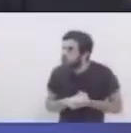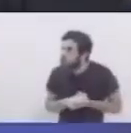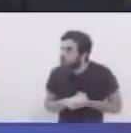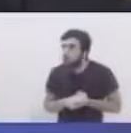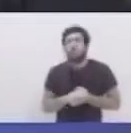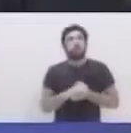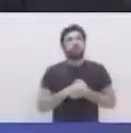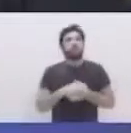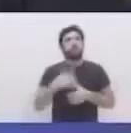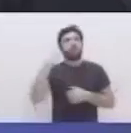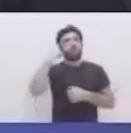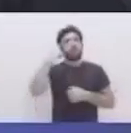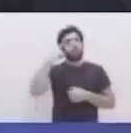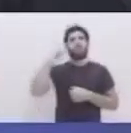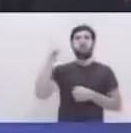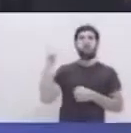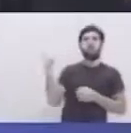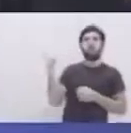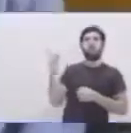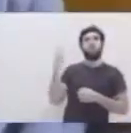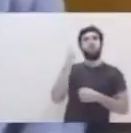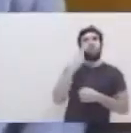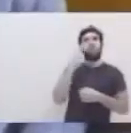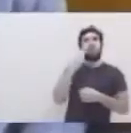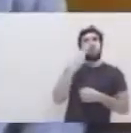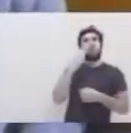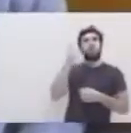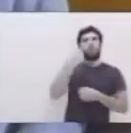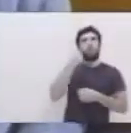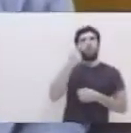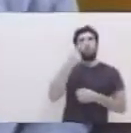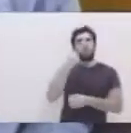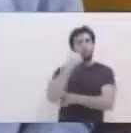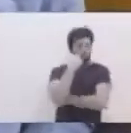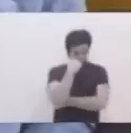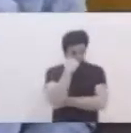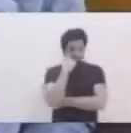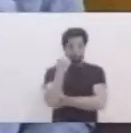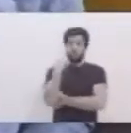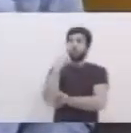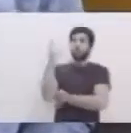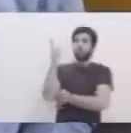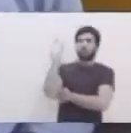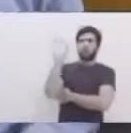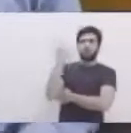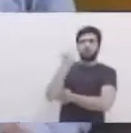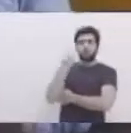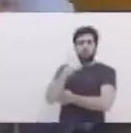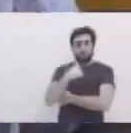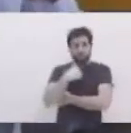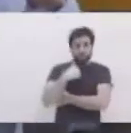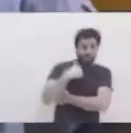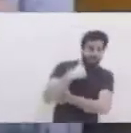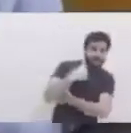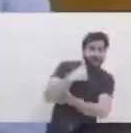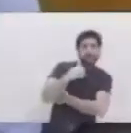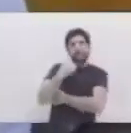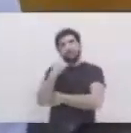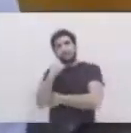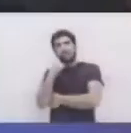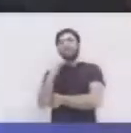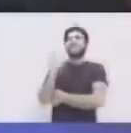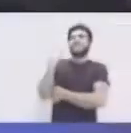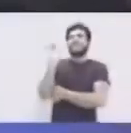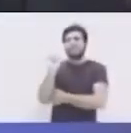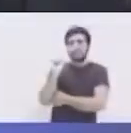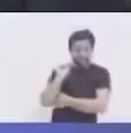pero se recordó de las palabras de su mamá y de su papá. No los mires, no les hables. Y Graciela quería saludar, pero en